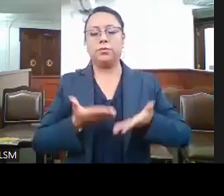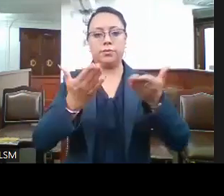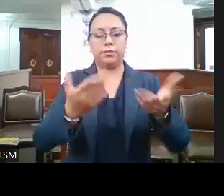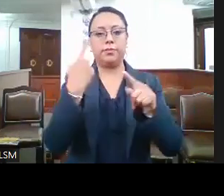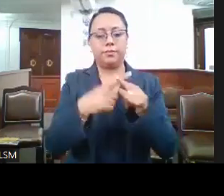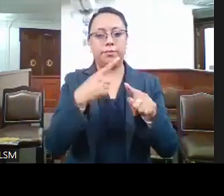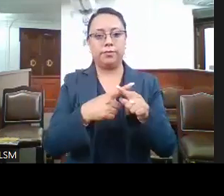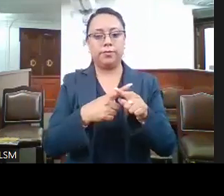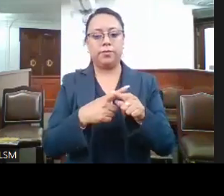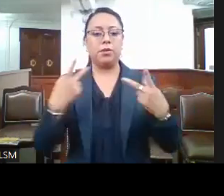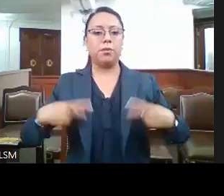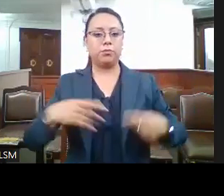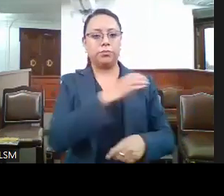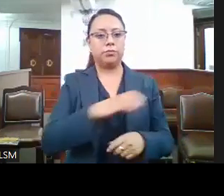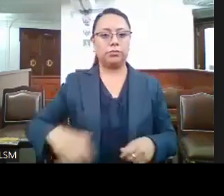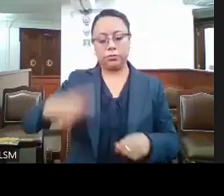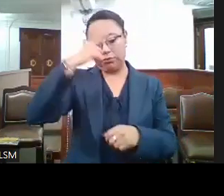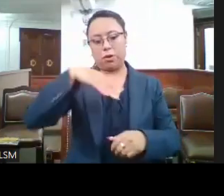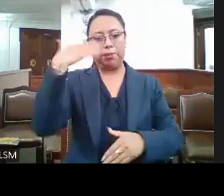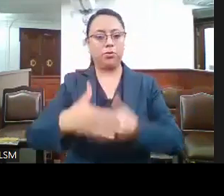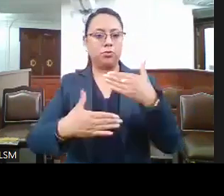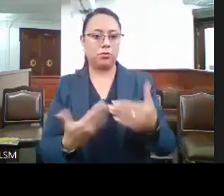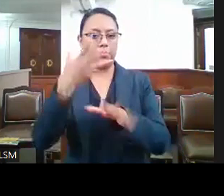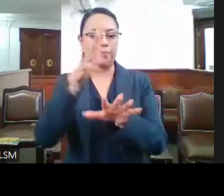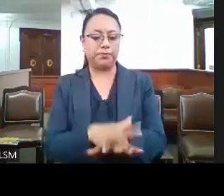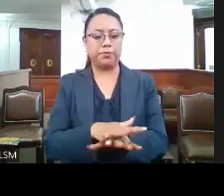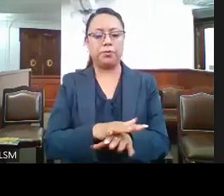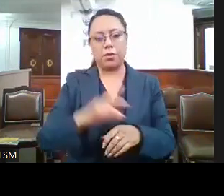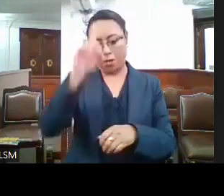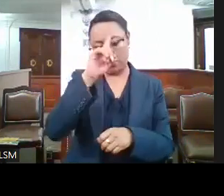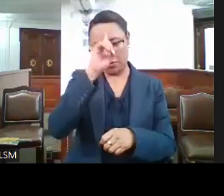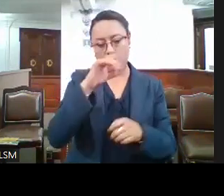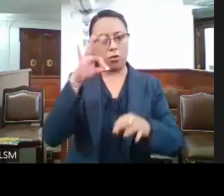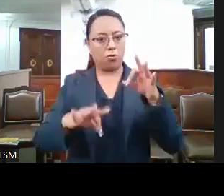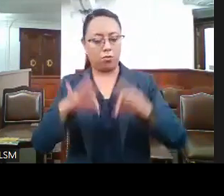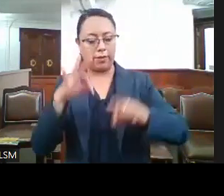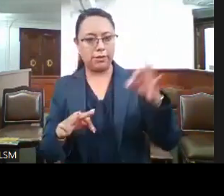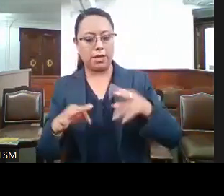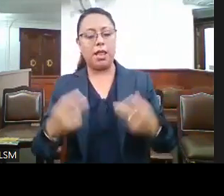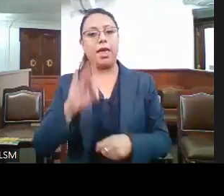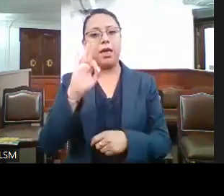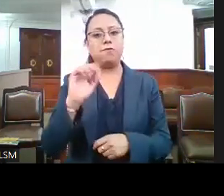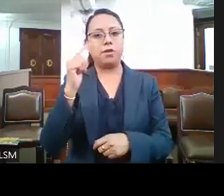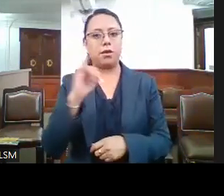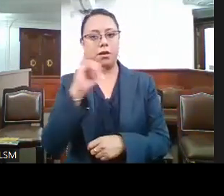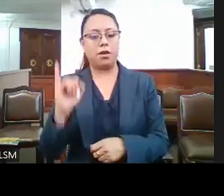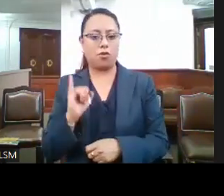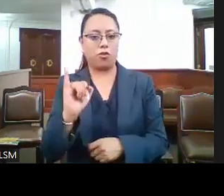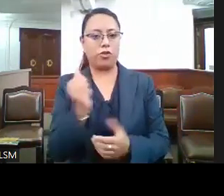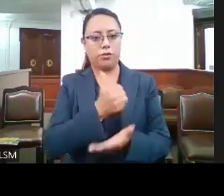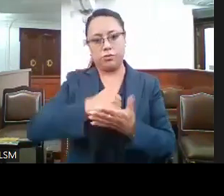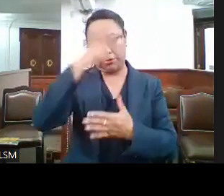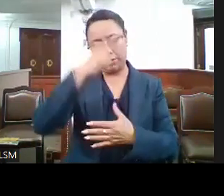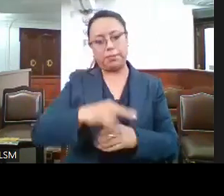los postulantes para el proceso de integración del Consejo Judicial Ciudadano de la Fiscalía General de Justicia de la Ciudad de México.